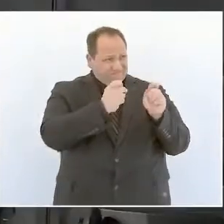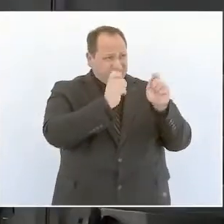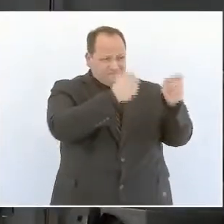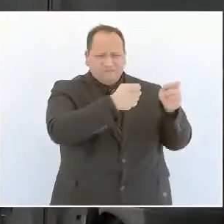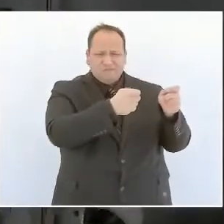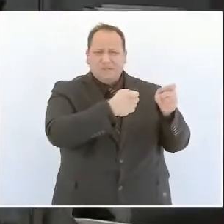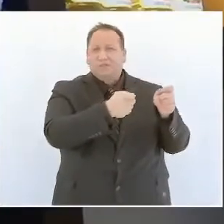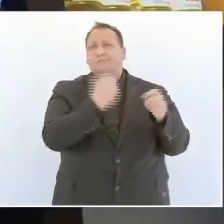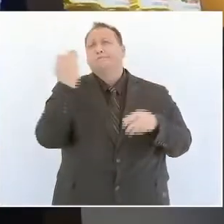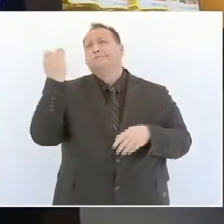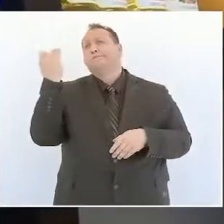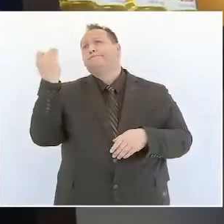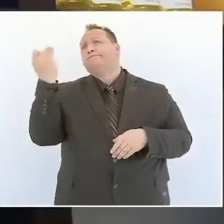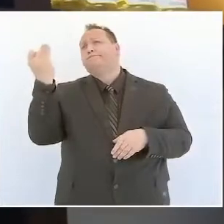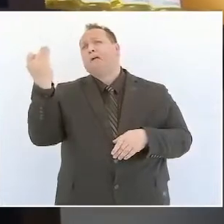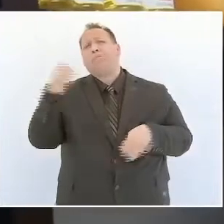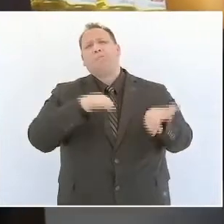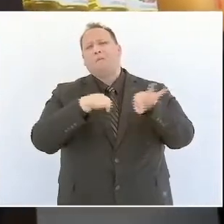no se terminarían,